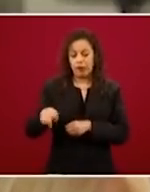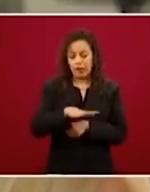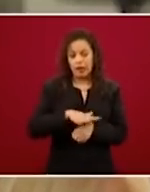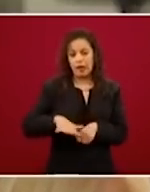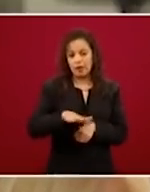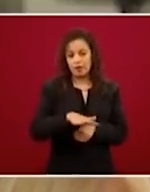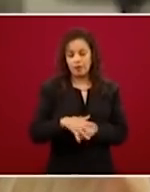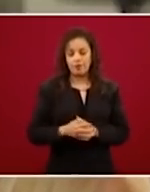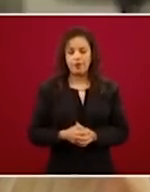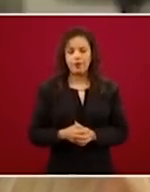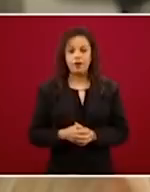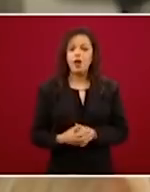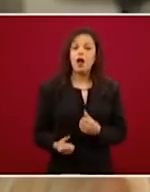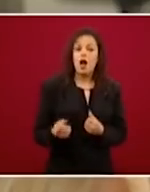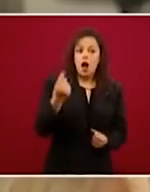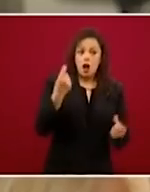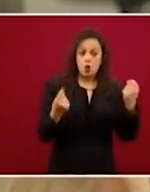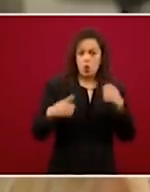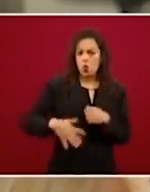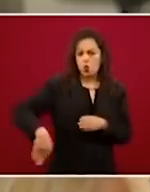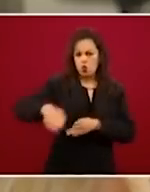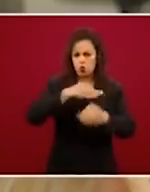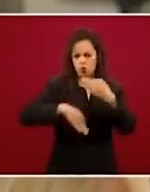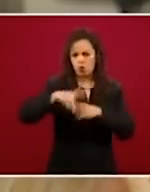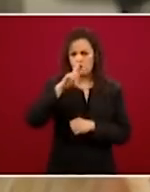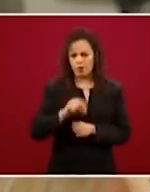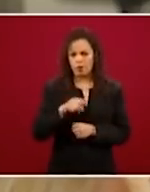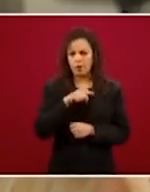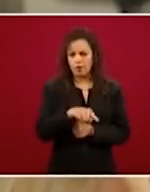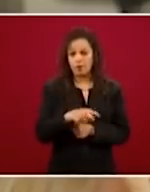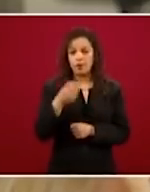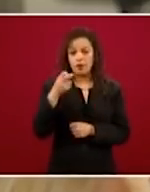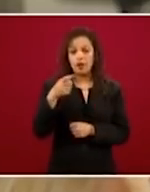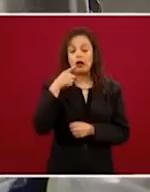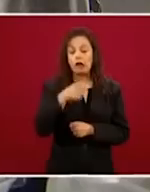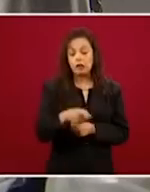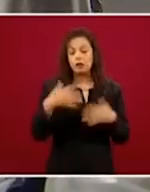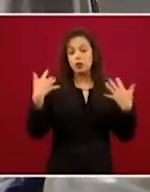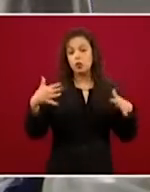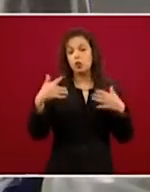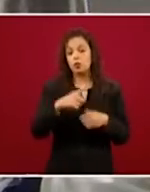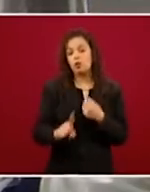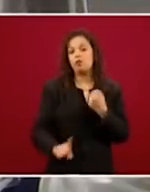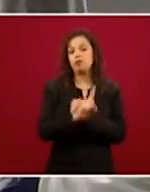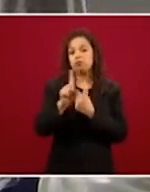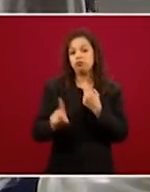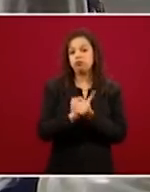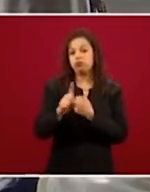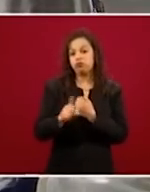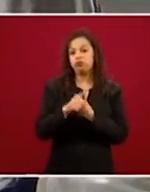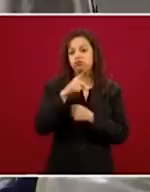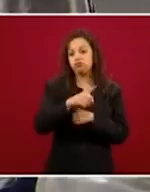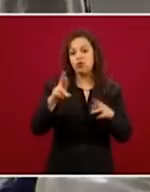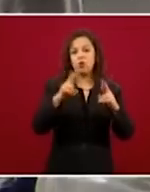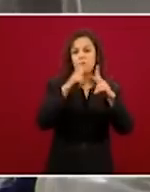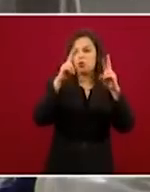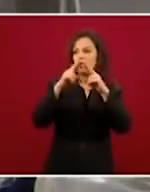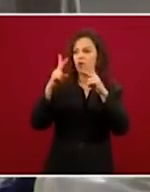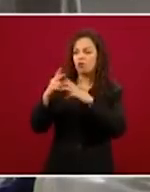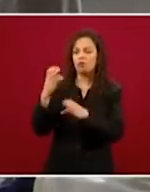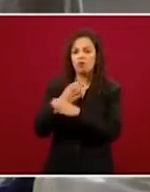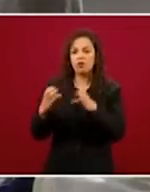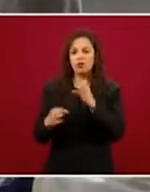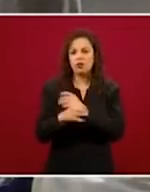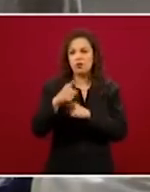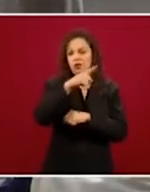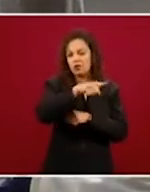algunas que no fueron todas hay que decirlo también causarán fuertes destrozos en las instalaciones del poder judicial del estado de sonora el